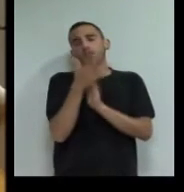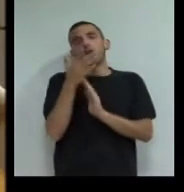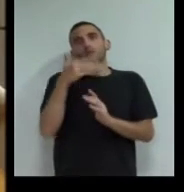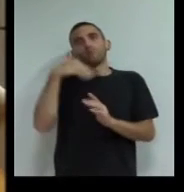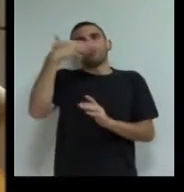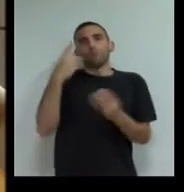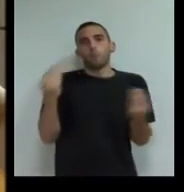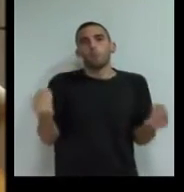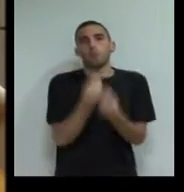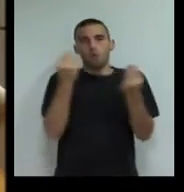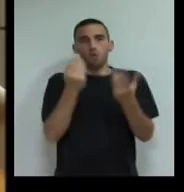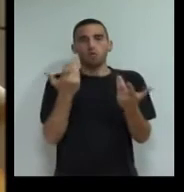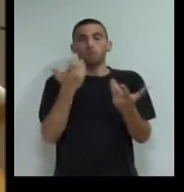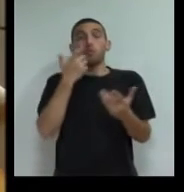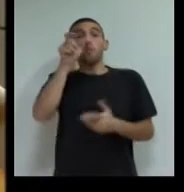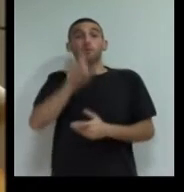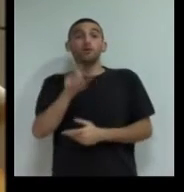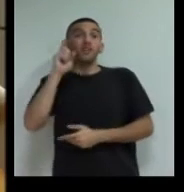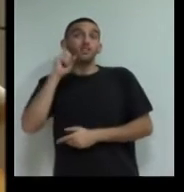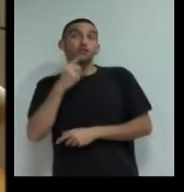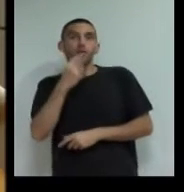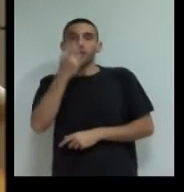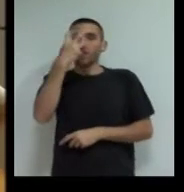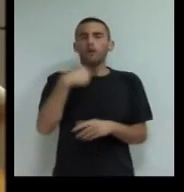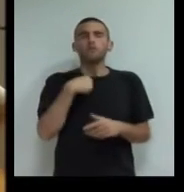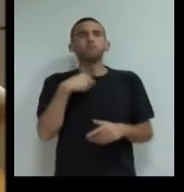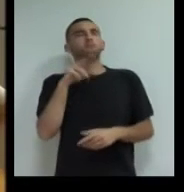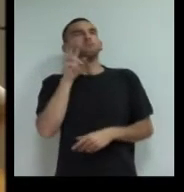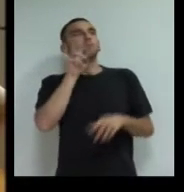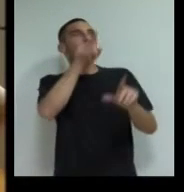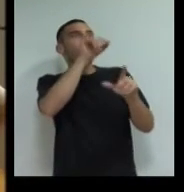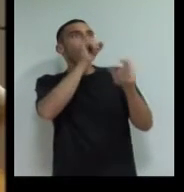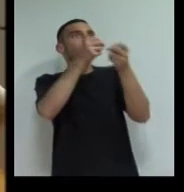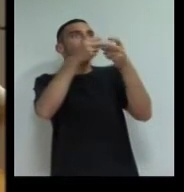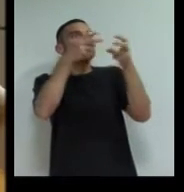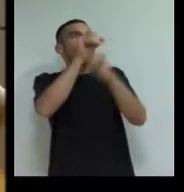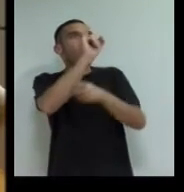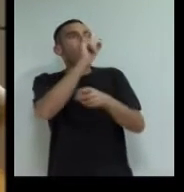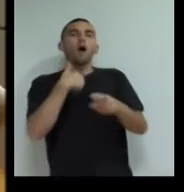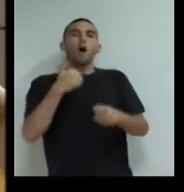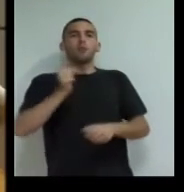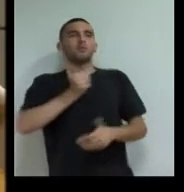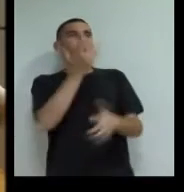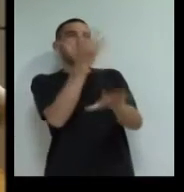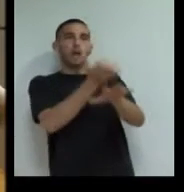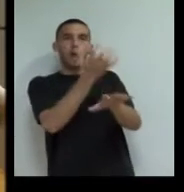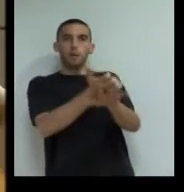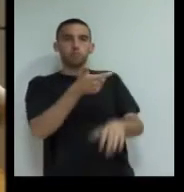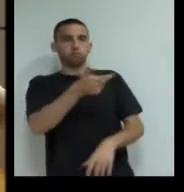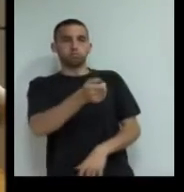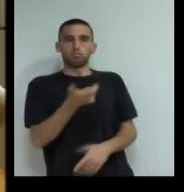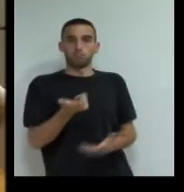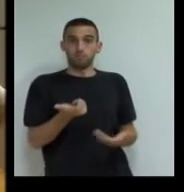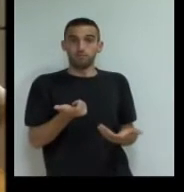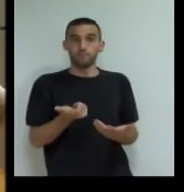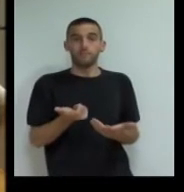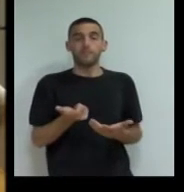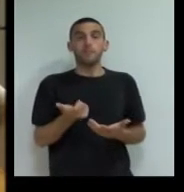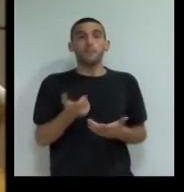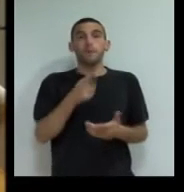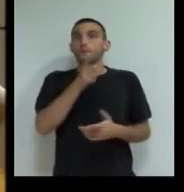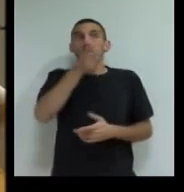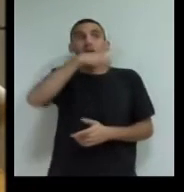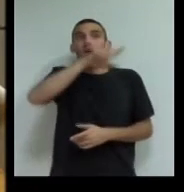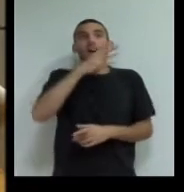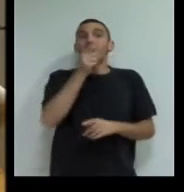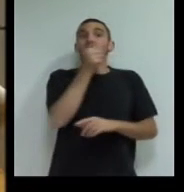que una persona ciega, una persona sorda, pudiera decir, pues mira, voy a grabar este programa porque ya está subtitulado, programarlo directamente en la televisión, pero no lo están